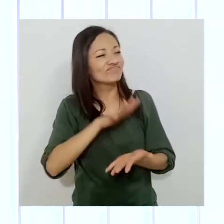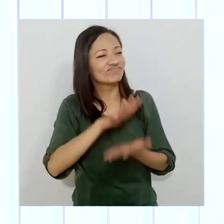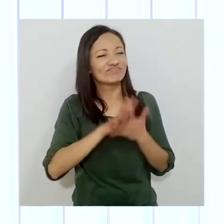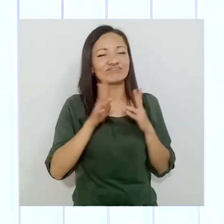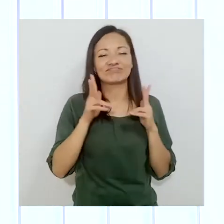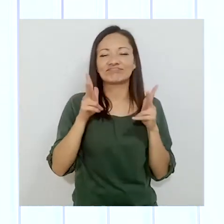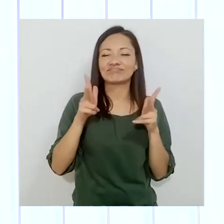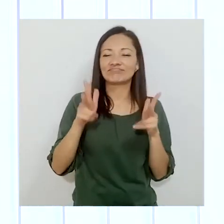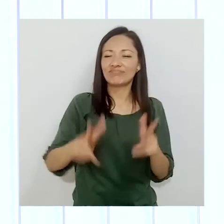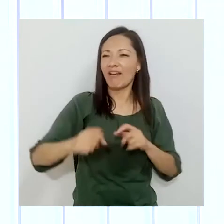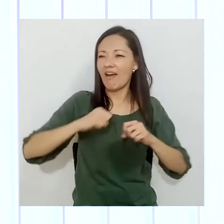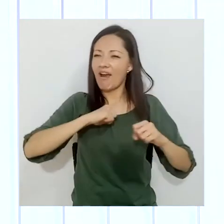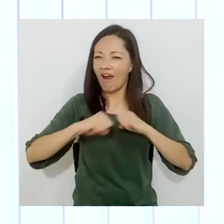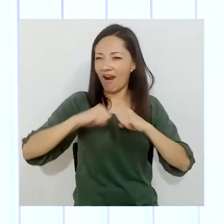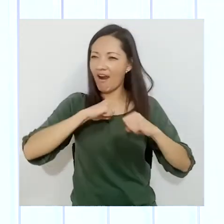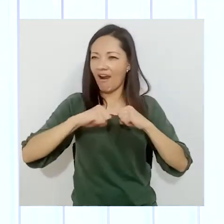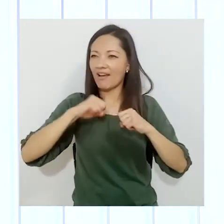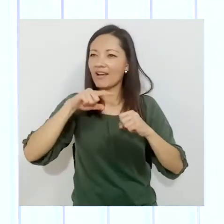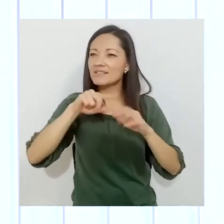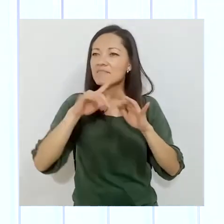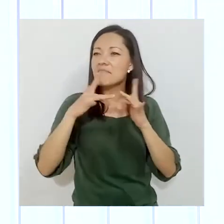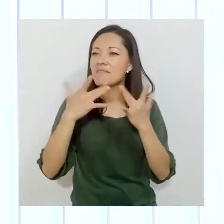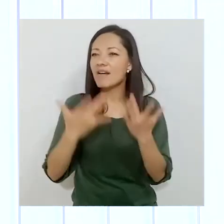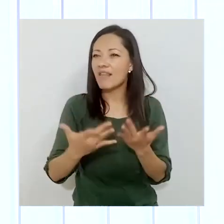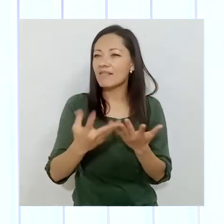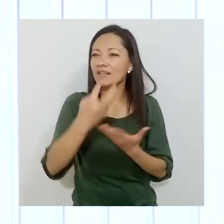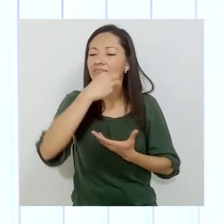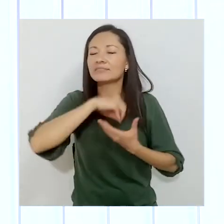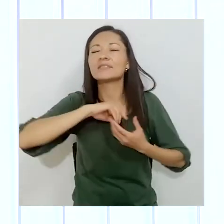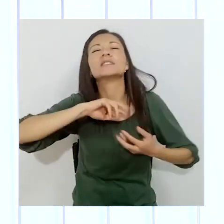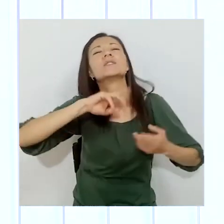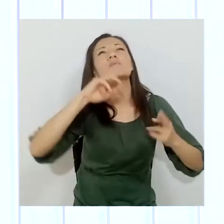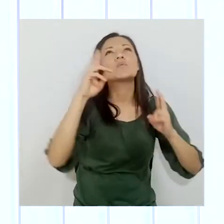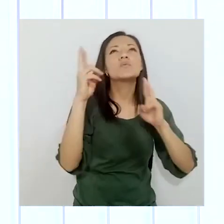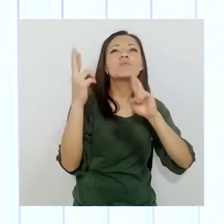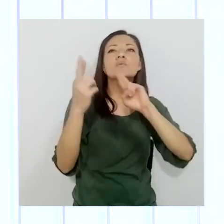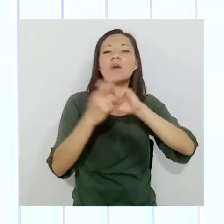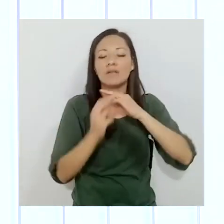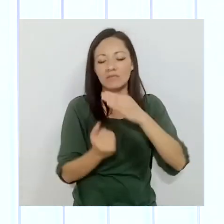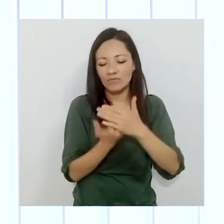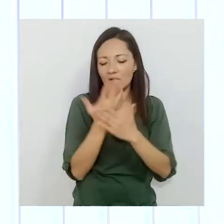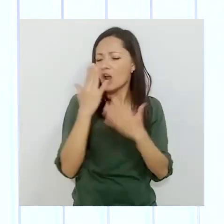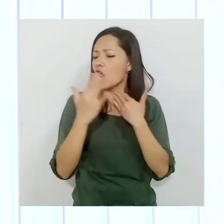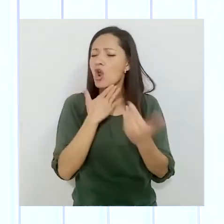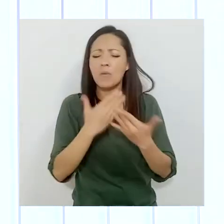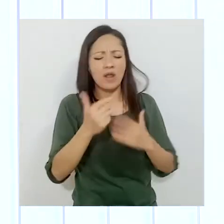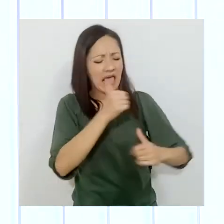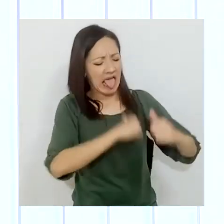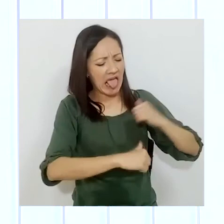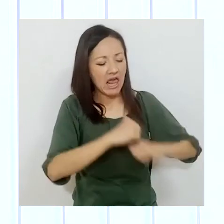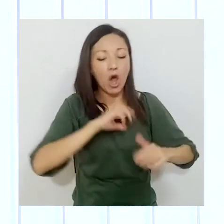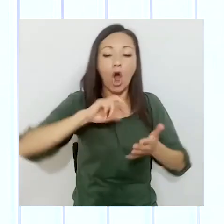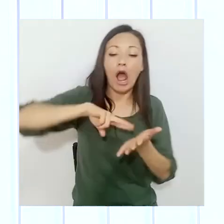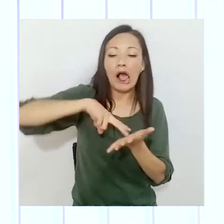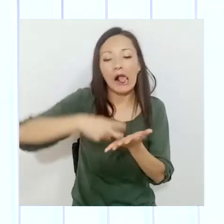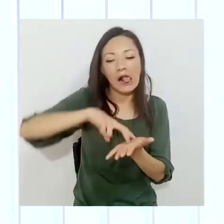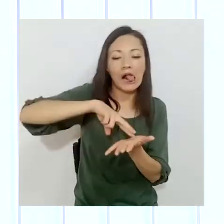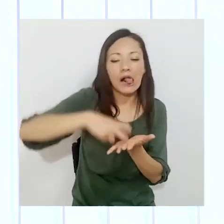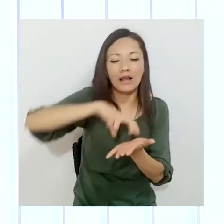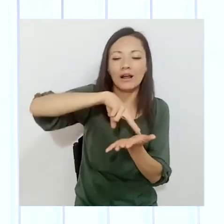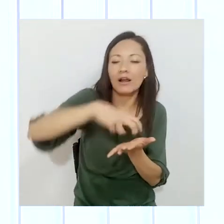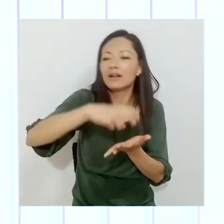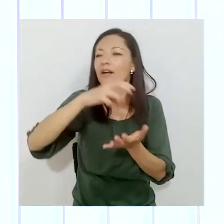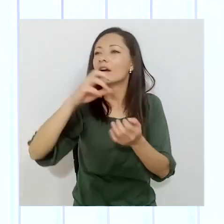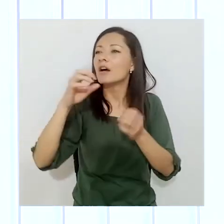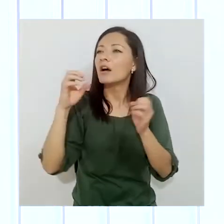Señor. Tu palabra nos renueva, aunque estamos heridos, aunque tenemos la pierna quebrada, aunque estamos con